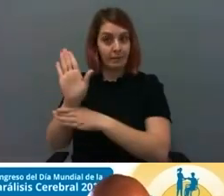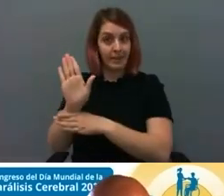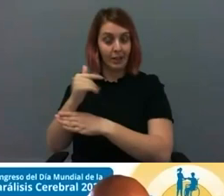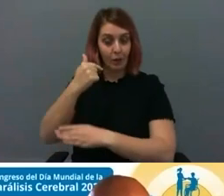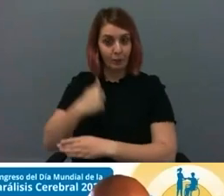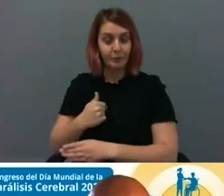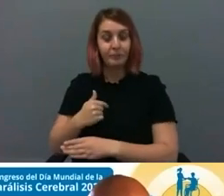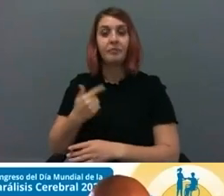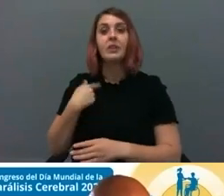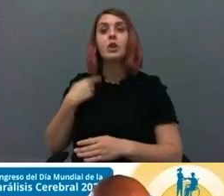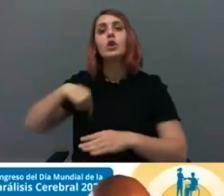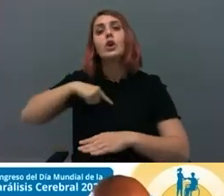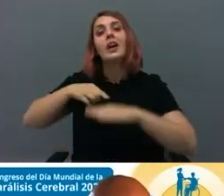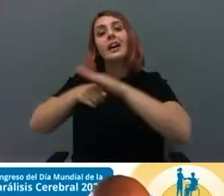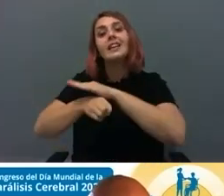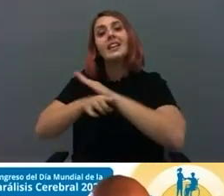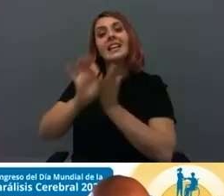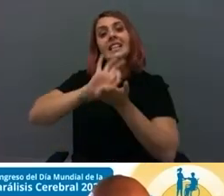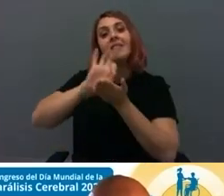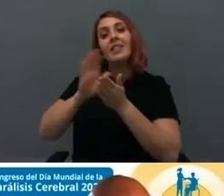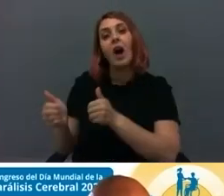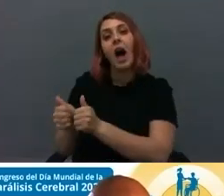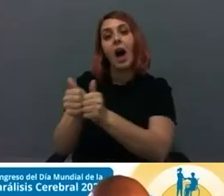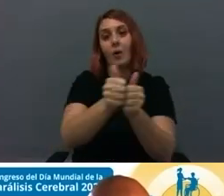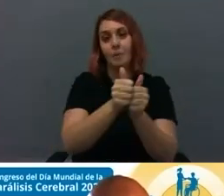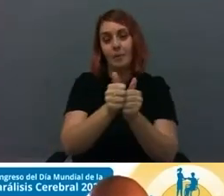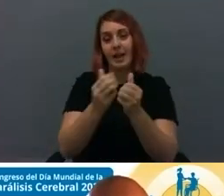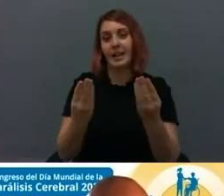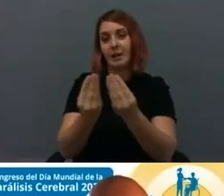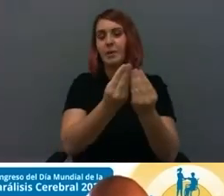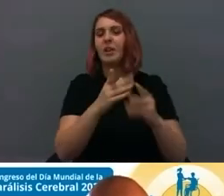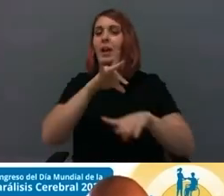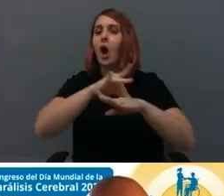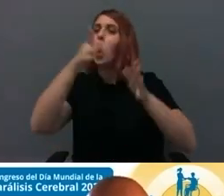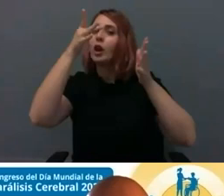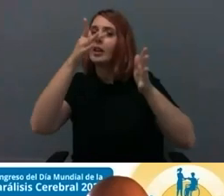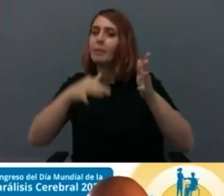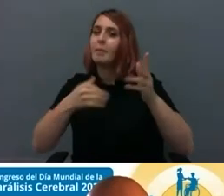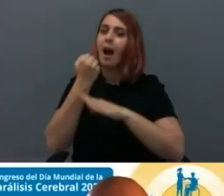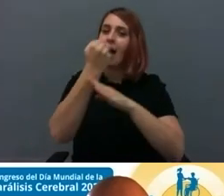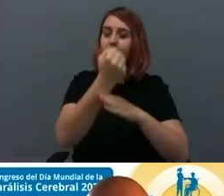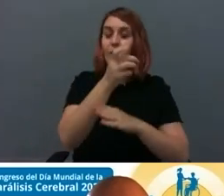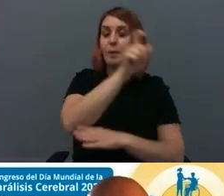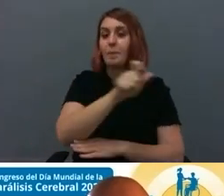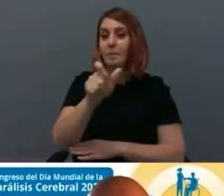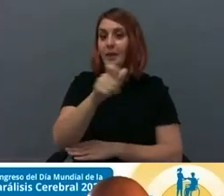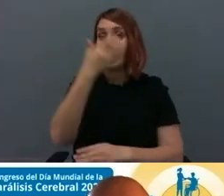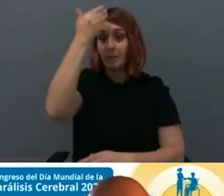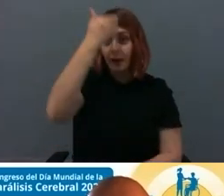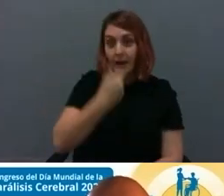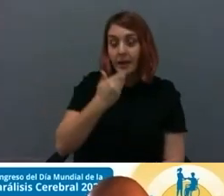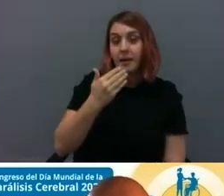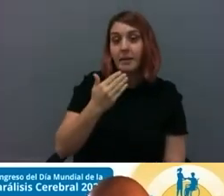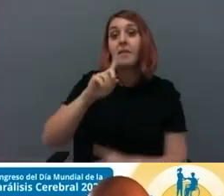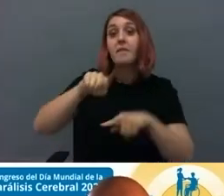que gestionamos servicios de acompañamiento y de orientación y de apoyo a personas con parálisis cerebral,